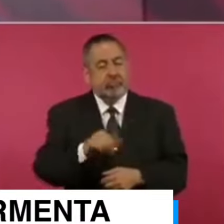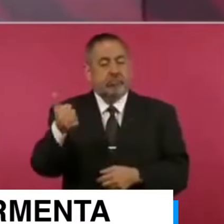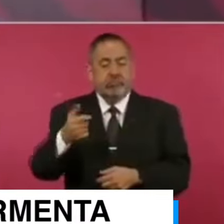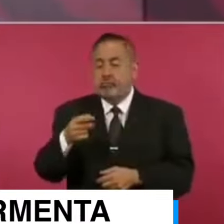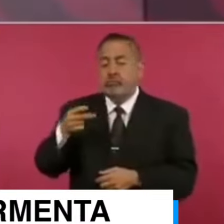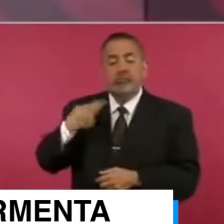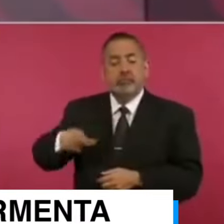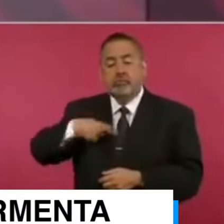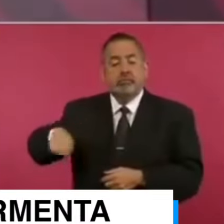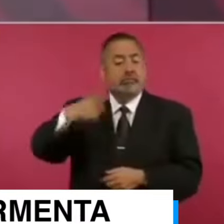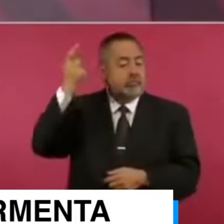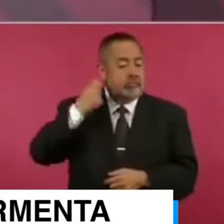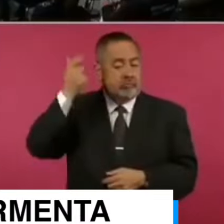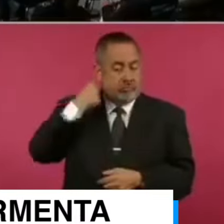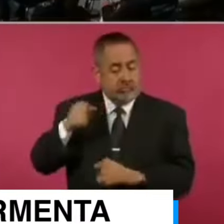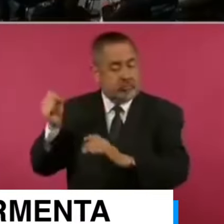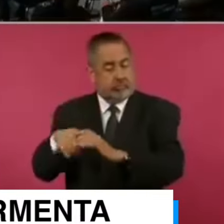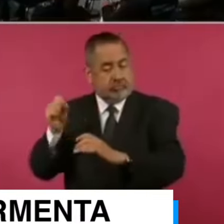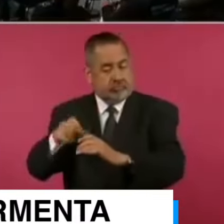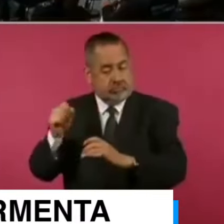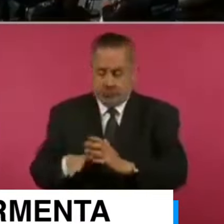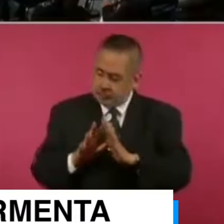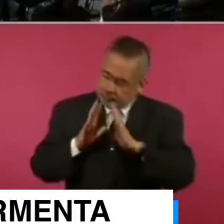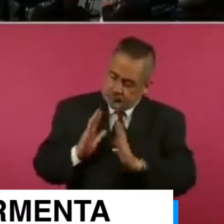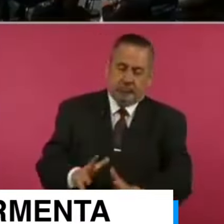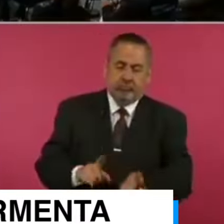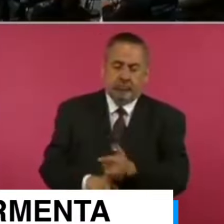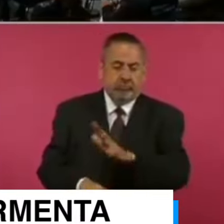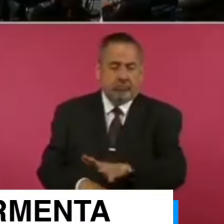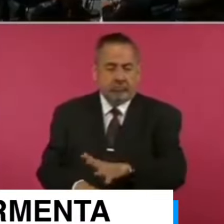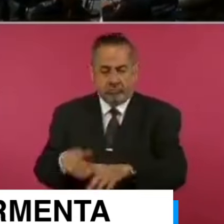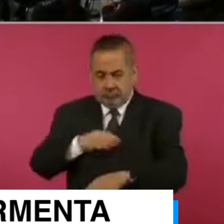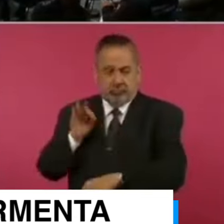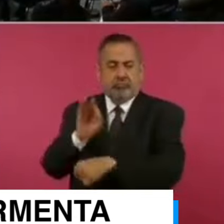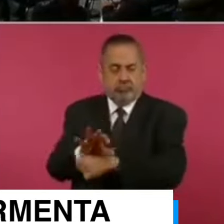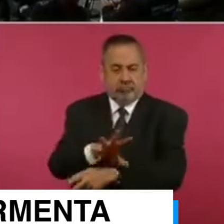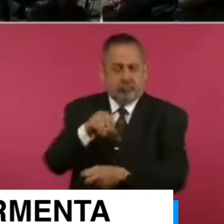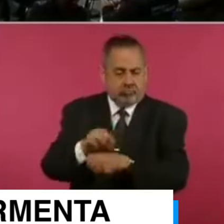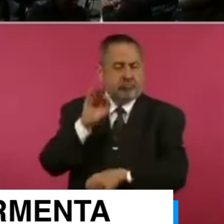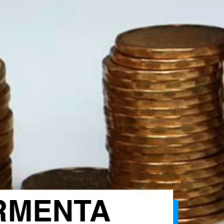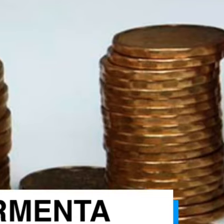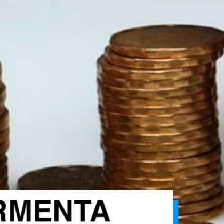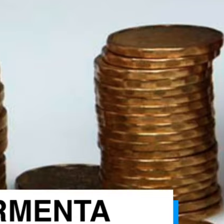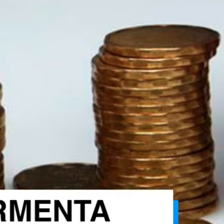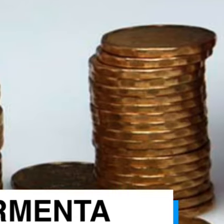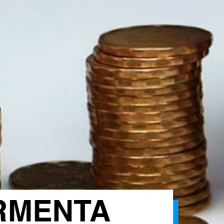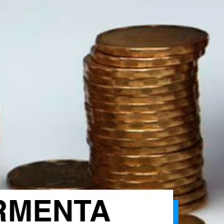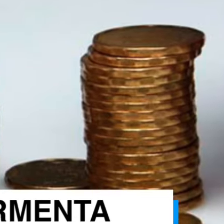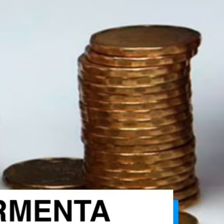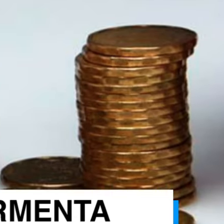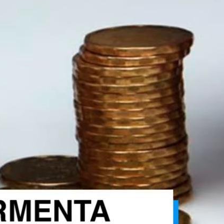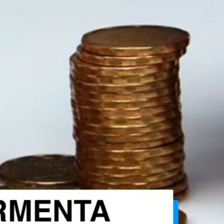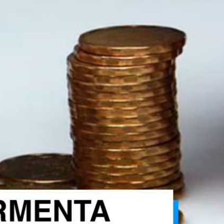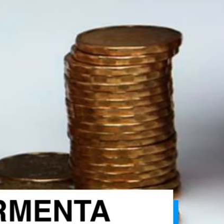votos suficientes para aprobarla y avanzar? Sí, claro, por eso tú recordarás que el 5 de